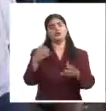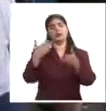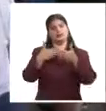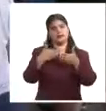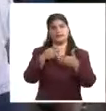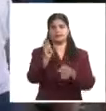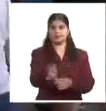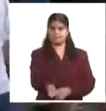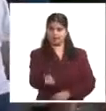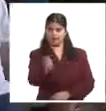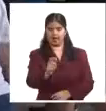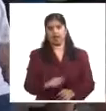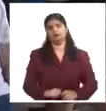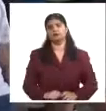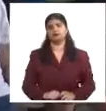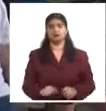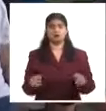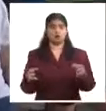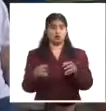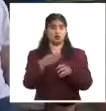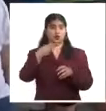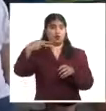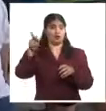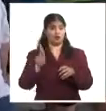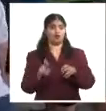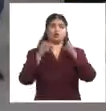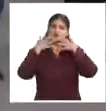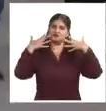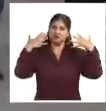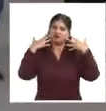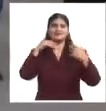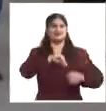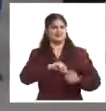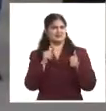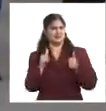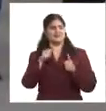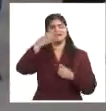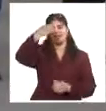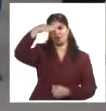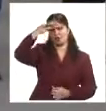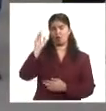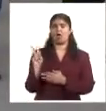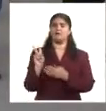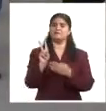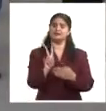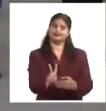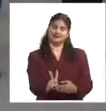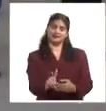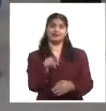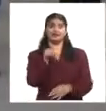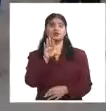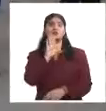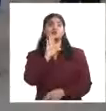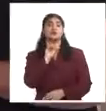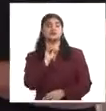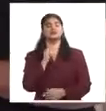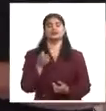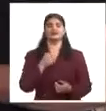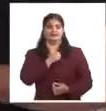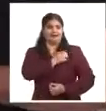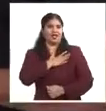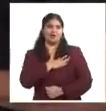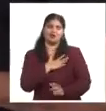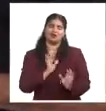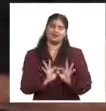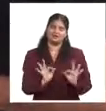cubana. Agradecidos por la acogida, los miembros de la Brigada de Solidaridad de Puerto Rico, Juan Ríos Rivera, expresaron el profundo amor que